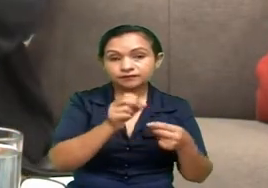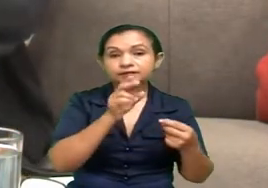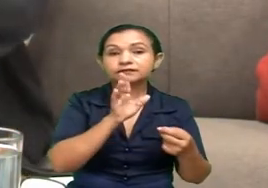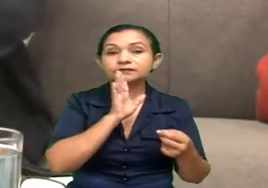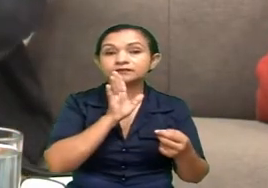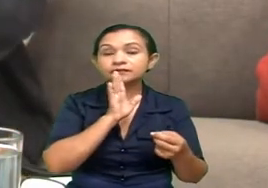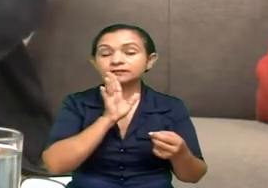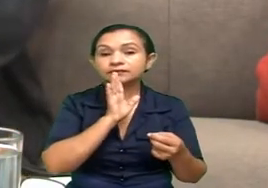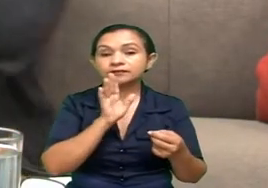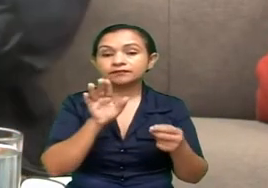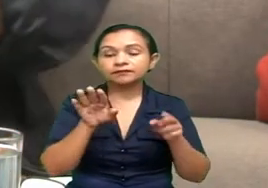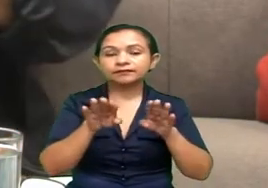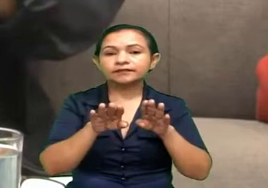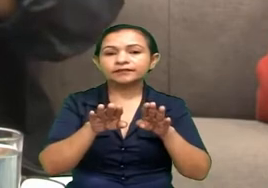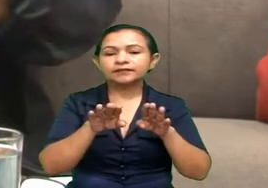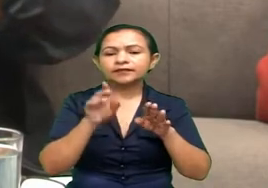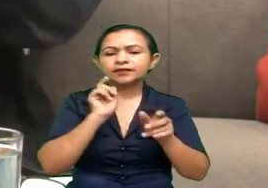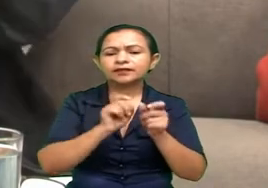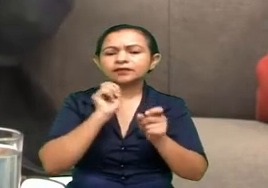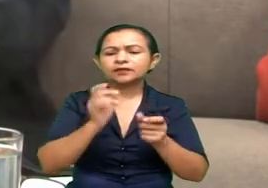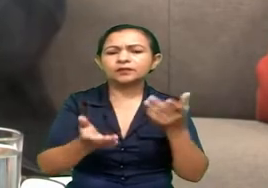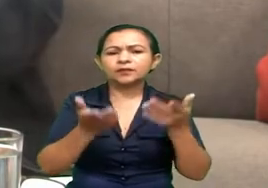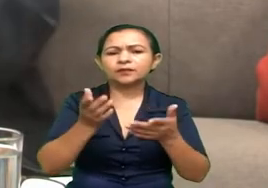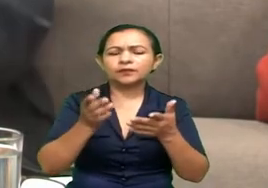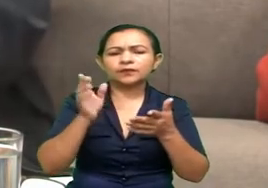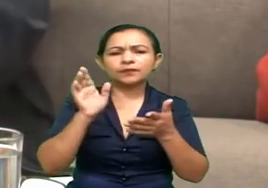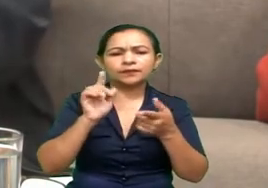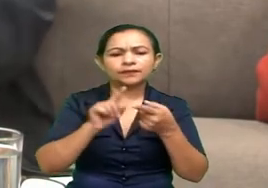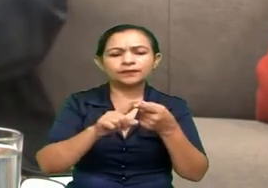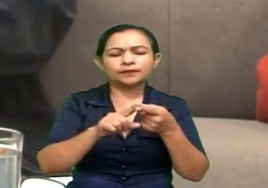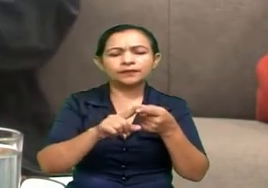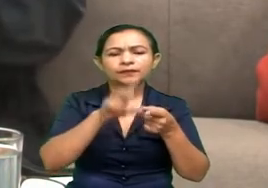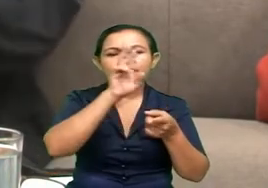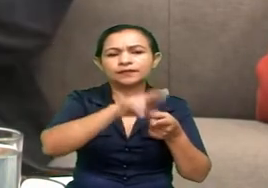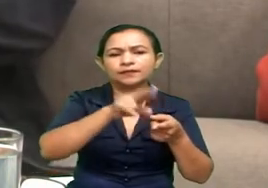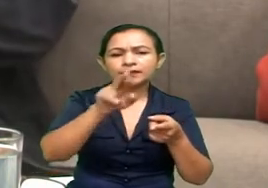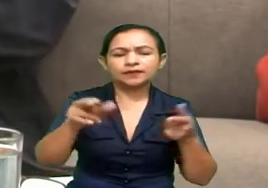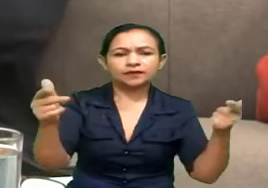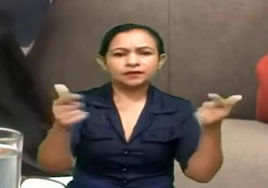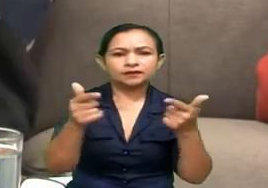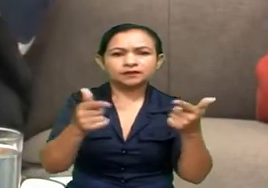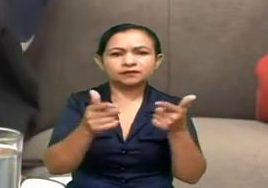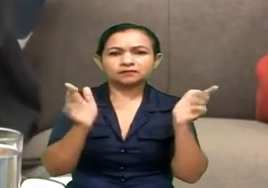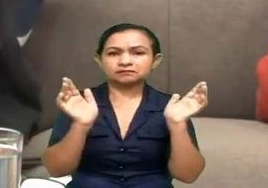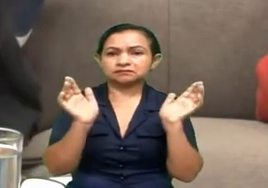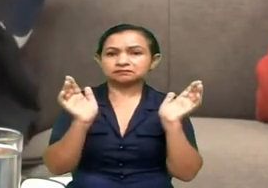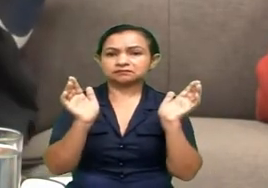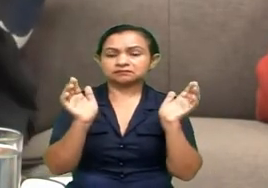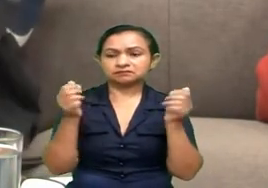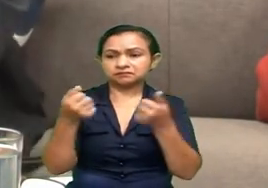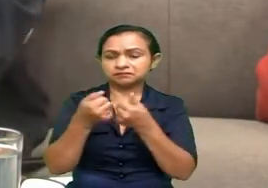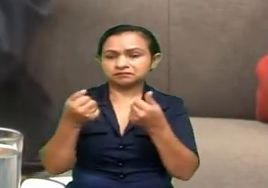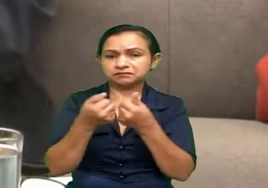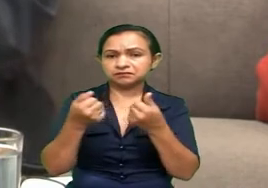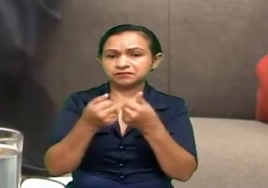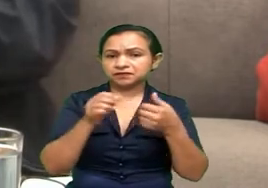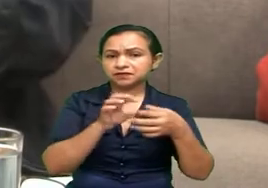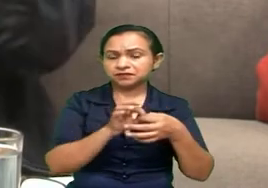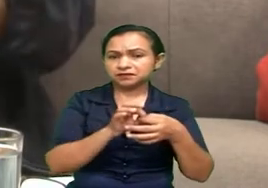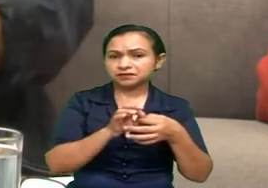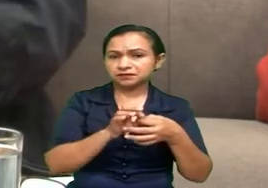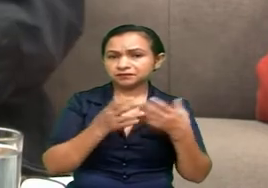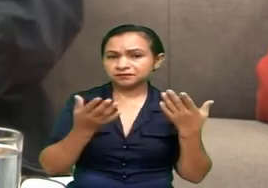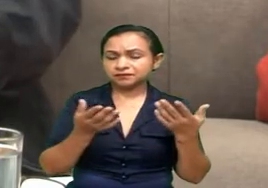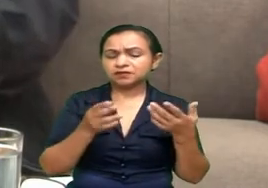quema de mesón, se habla de la batalla de Rivas, y la gente dice, bueno, estos pelearon juntos. Hay gente que me ha dicho a mí,